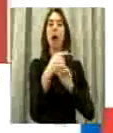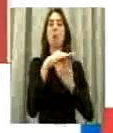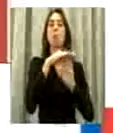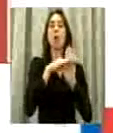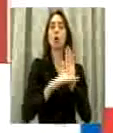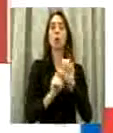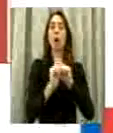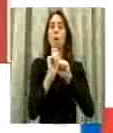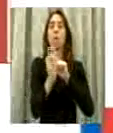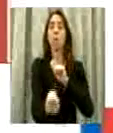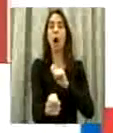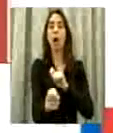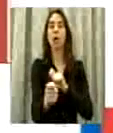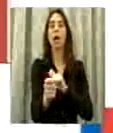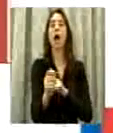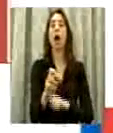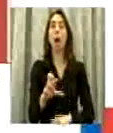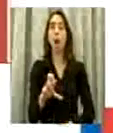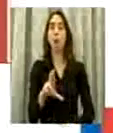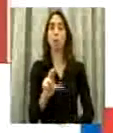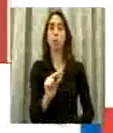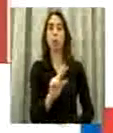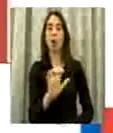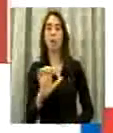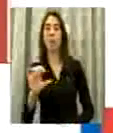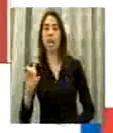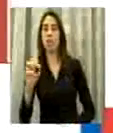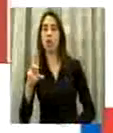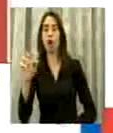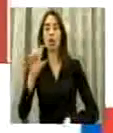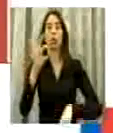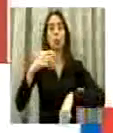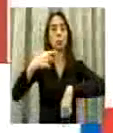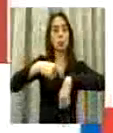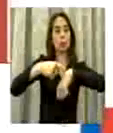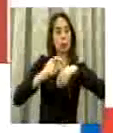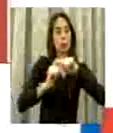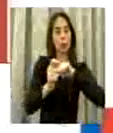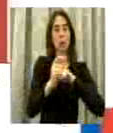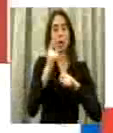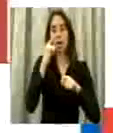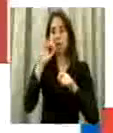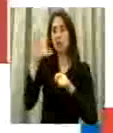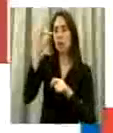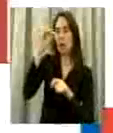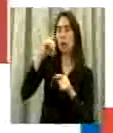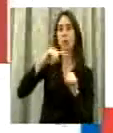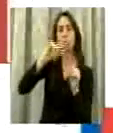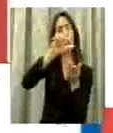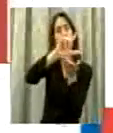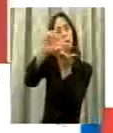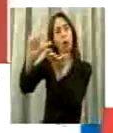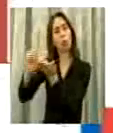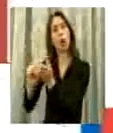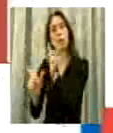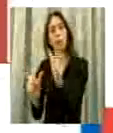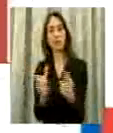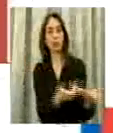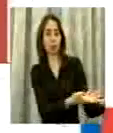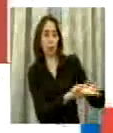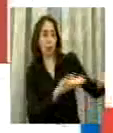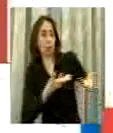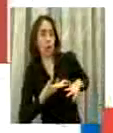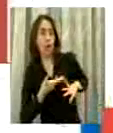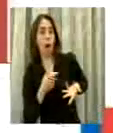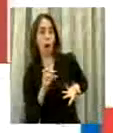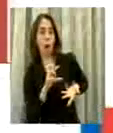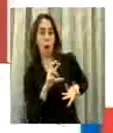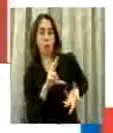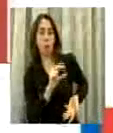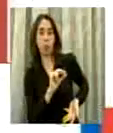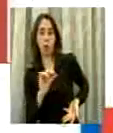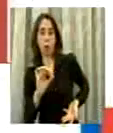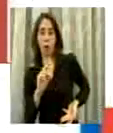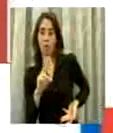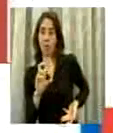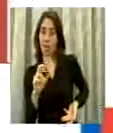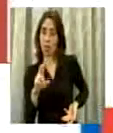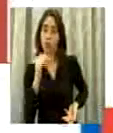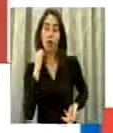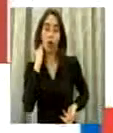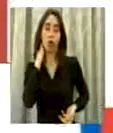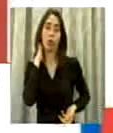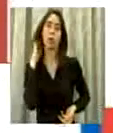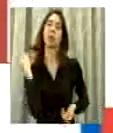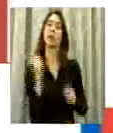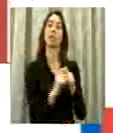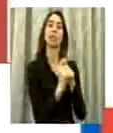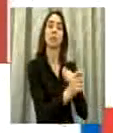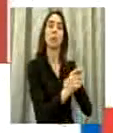a proveedores, de pago oportuno a proveedores. ¿Qué nos damos cuenta? En todas partes ocurre que los proveedores están, muchas veces se les